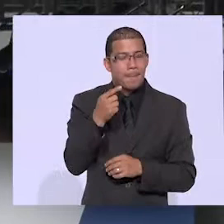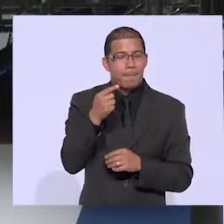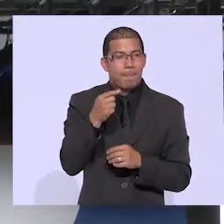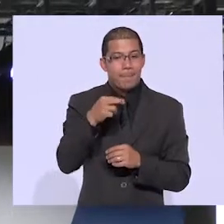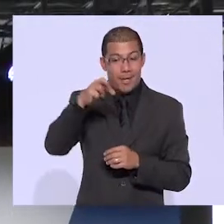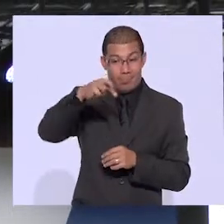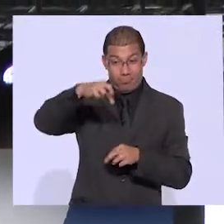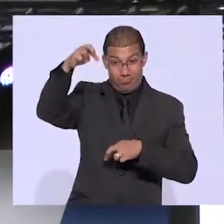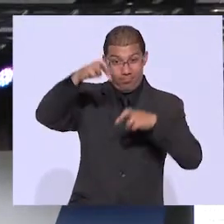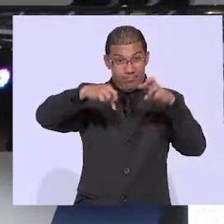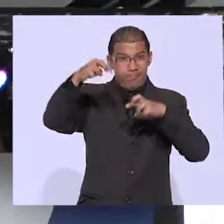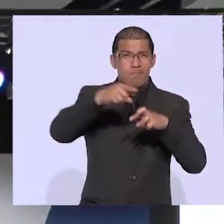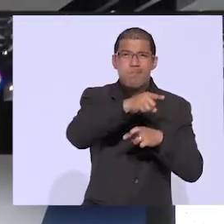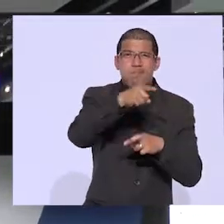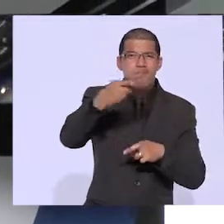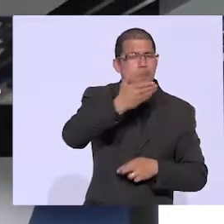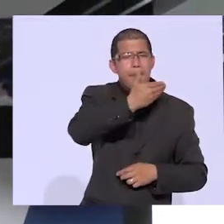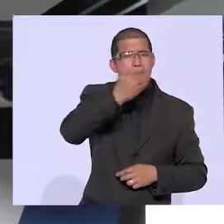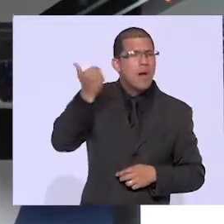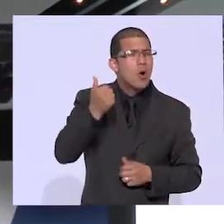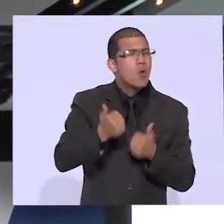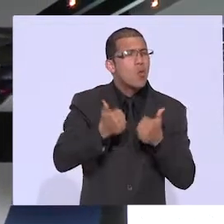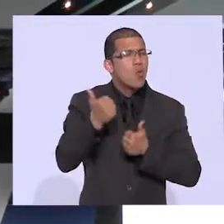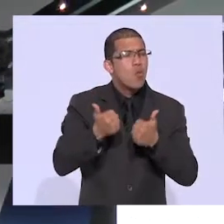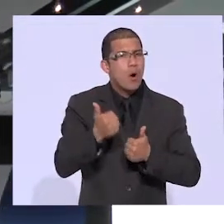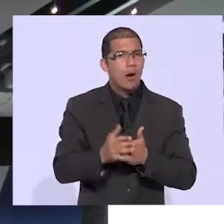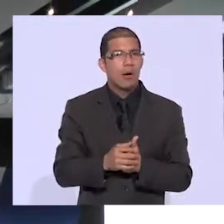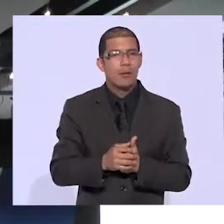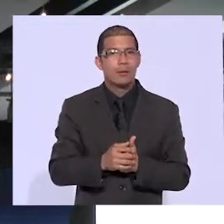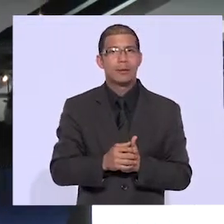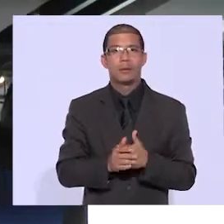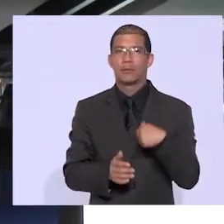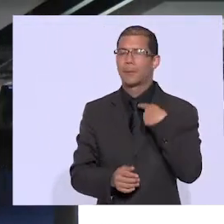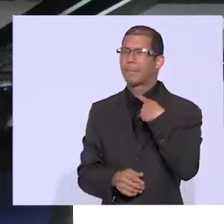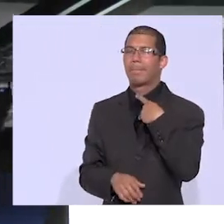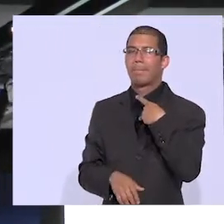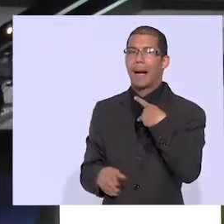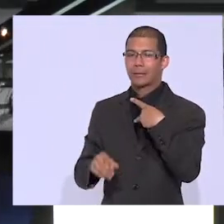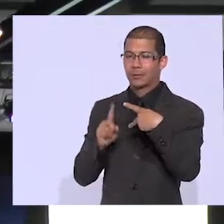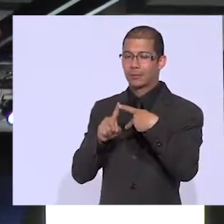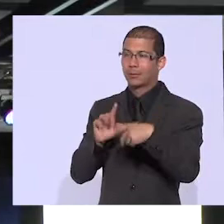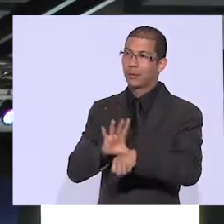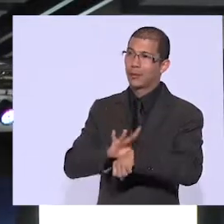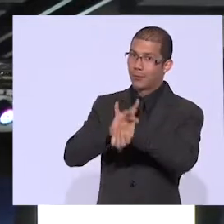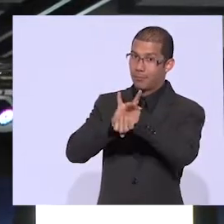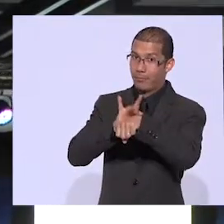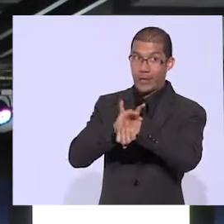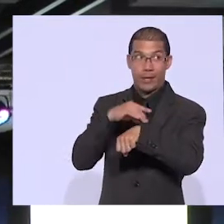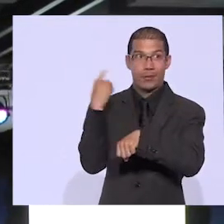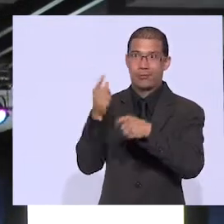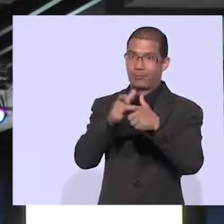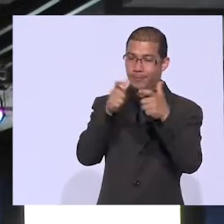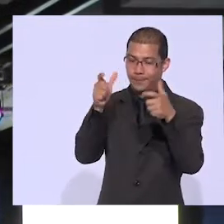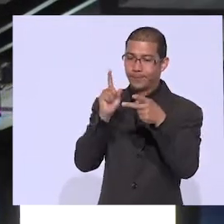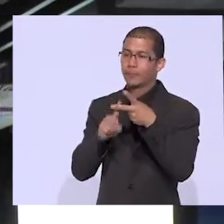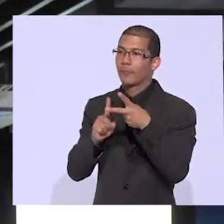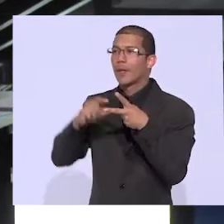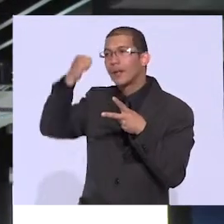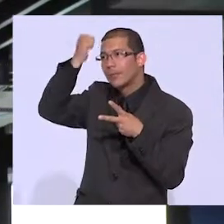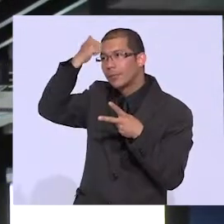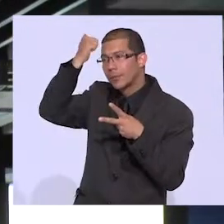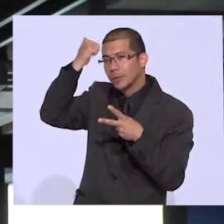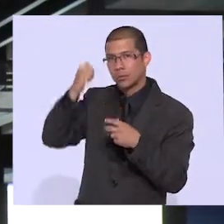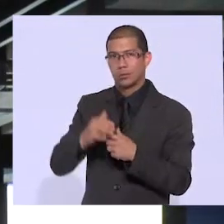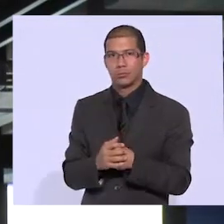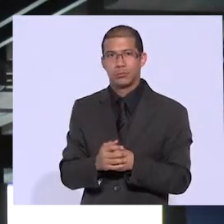profesiones, las mejores profesiones que existen? Siempre dicen dos, la de médico, por supuesto, faltaba más, y la de profesor.